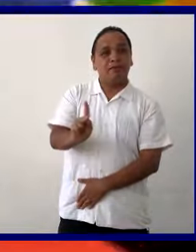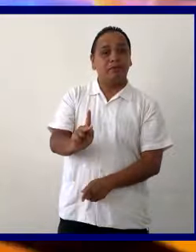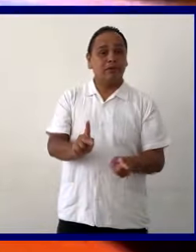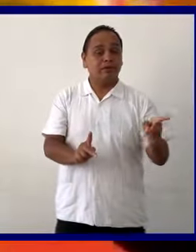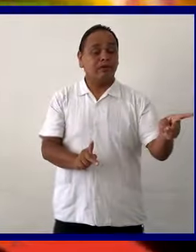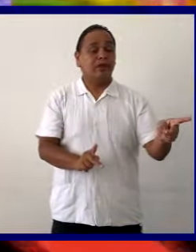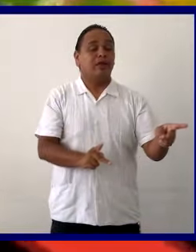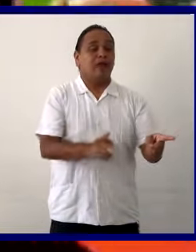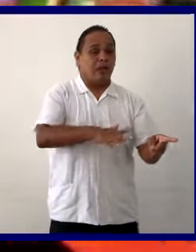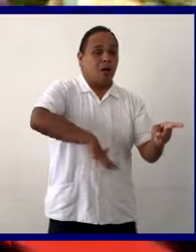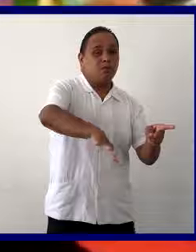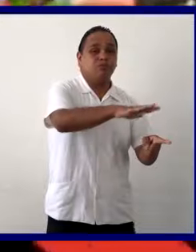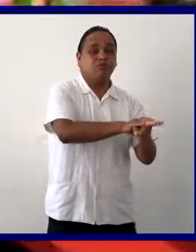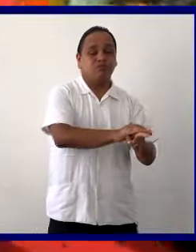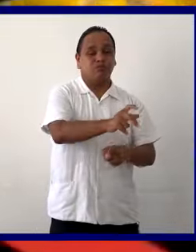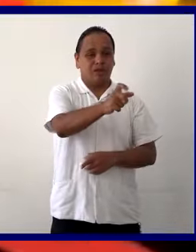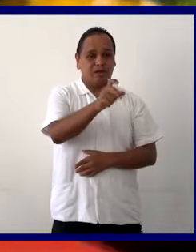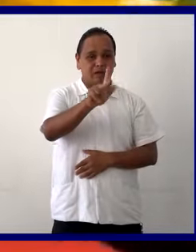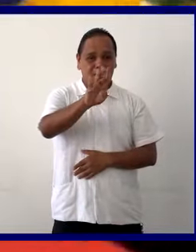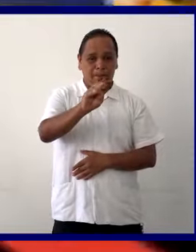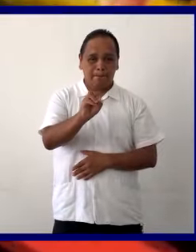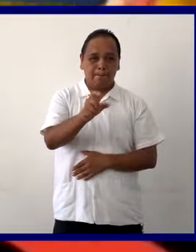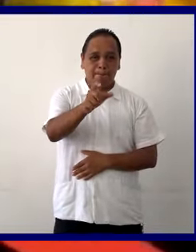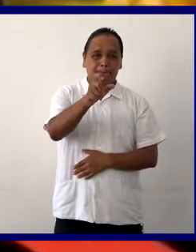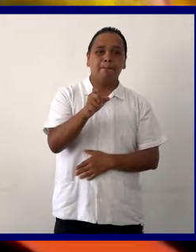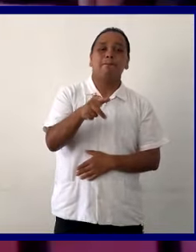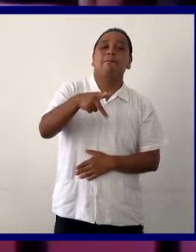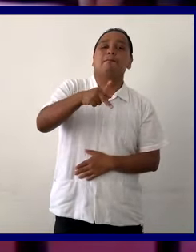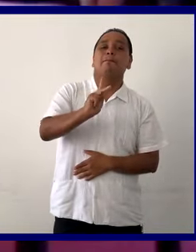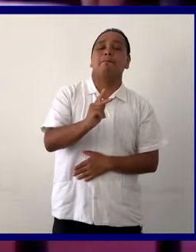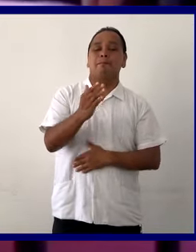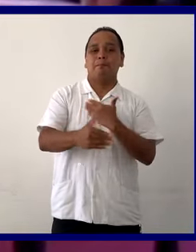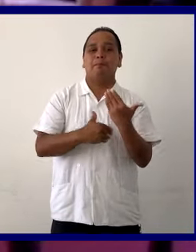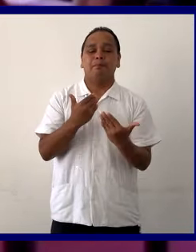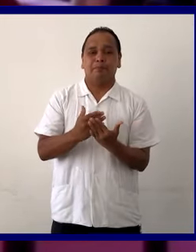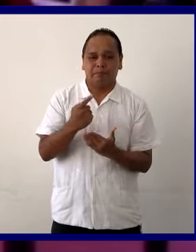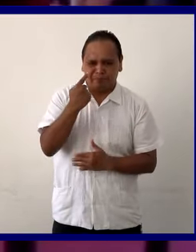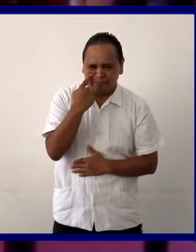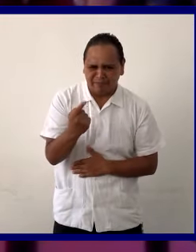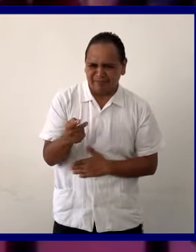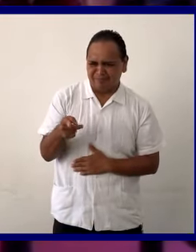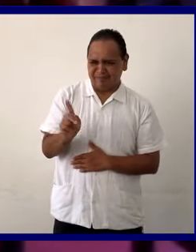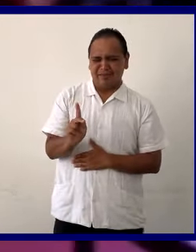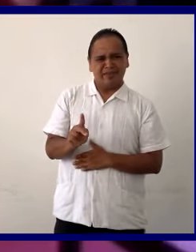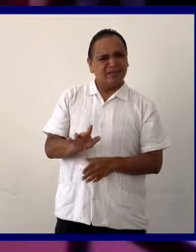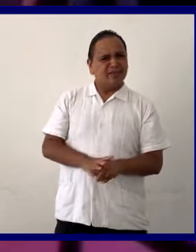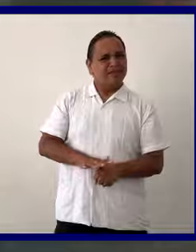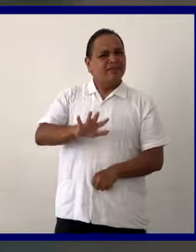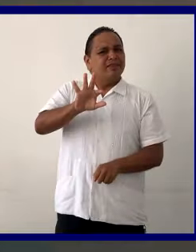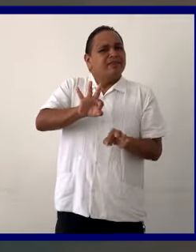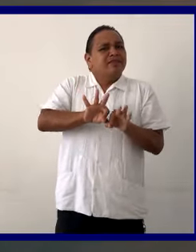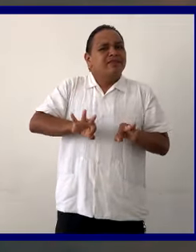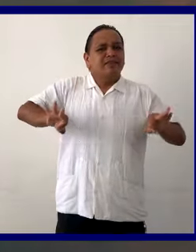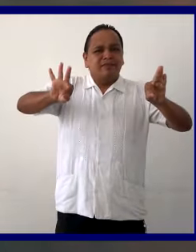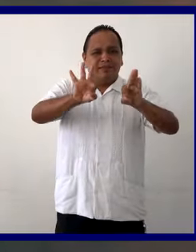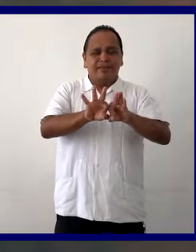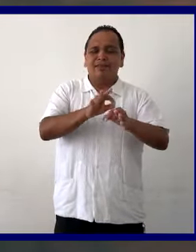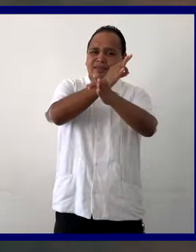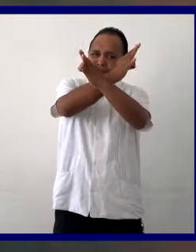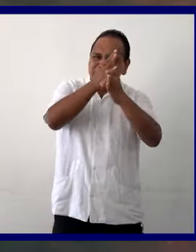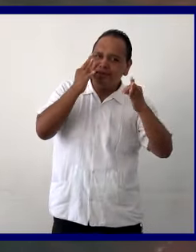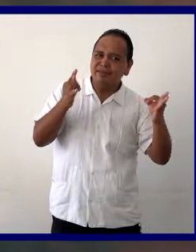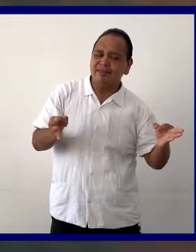y Xbox hicieron revelaciones interesantes sobre sus propios sistemas de hardware. Dentro de lo más relevante del E3 de este año se encuentra el anuncio de una